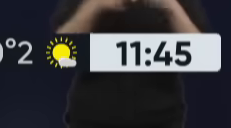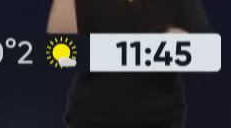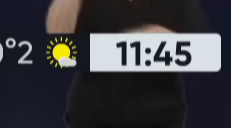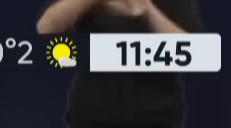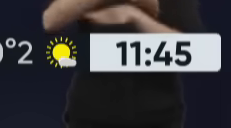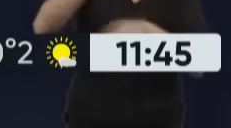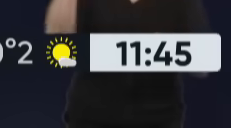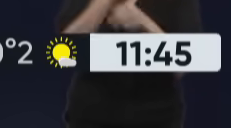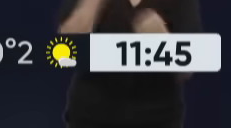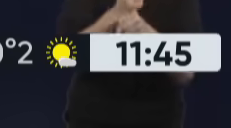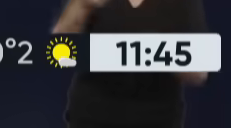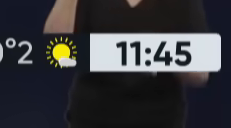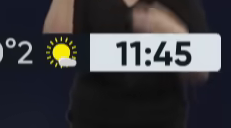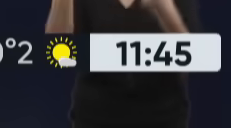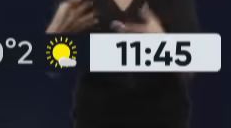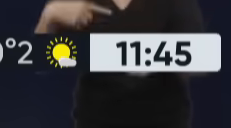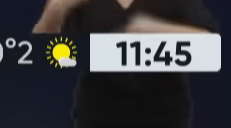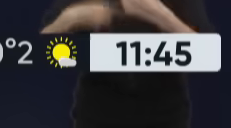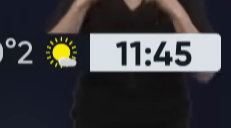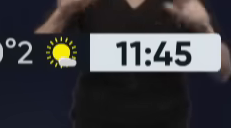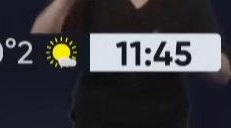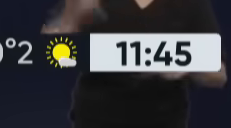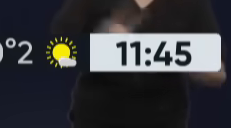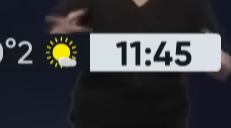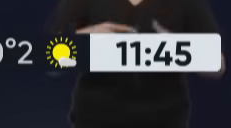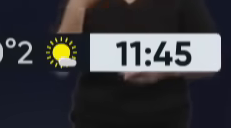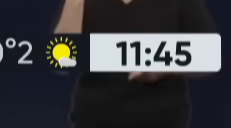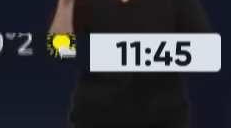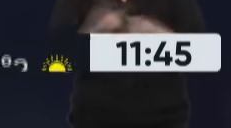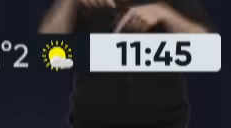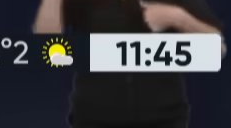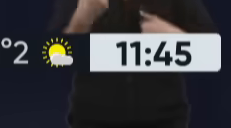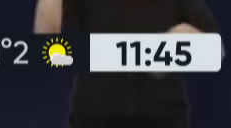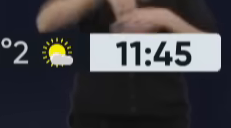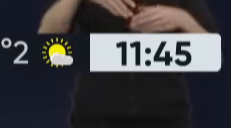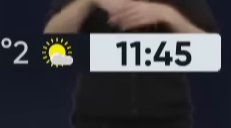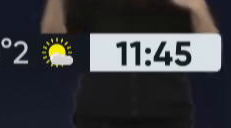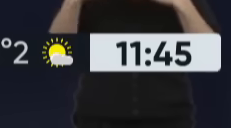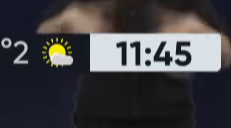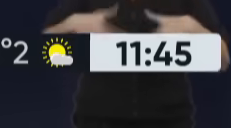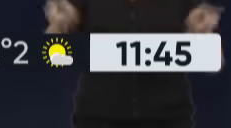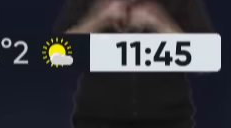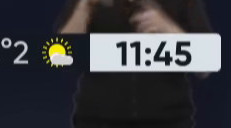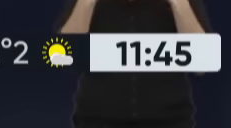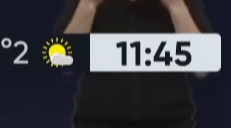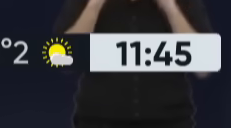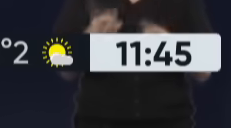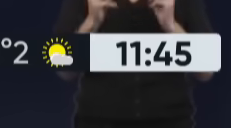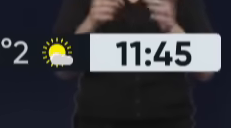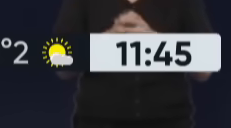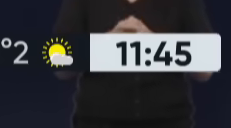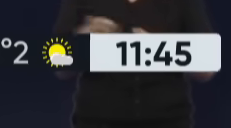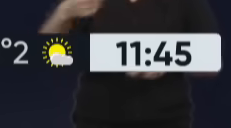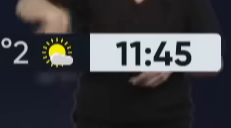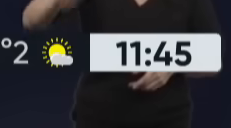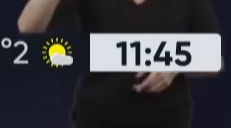pueden ver acá que ocurre en Casa Rosada. Y de hecho tampoco es casual que el anterior reclamo